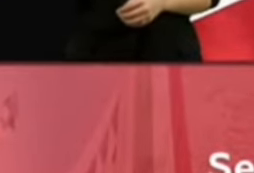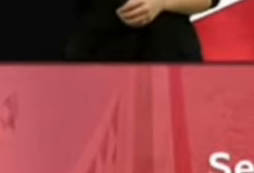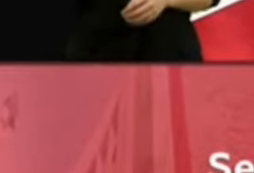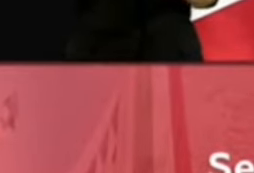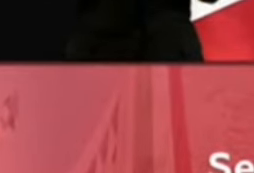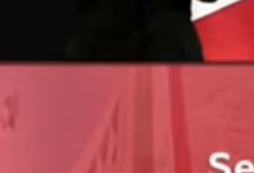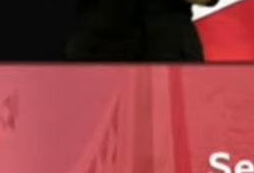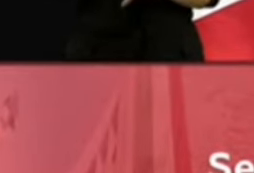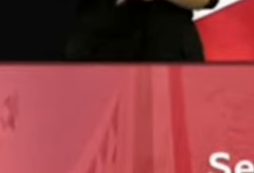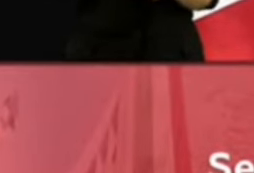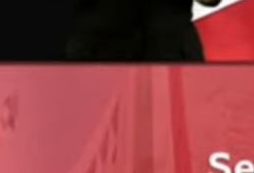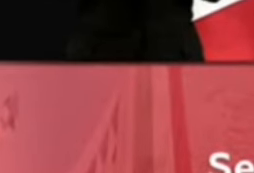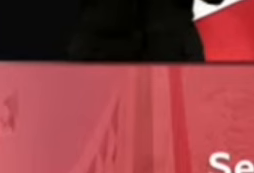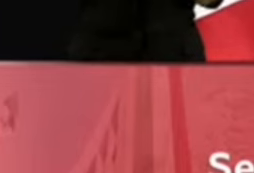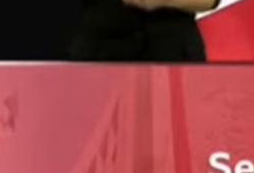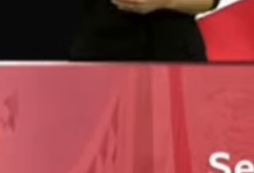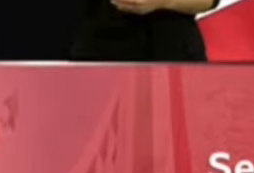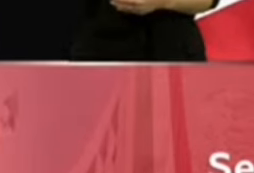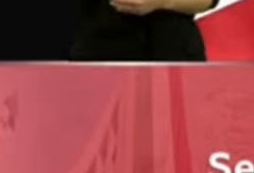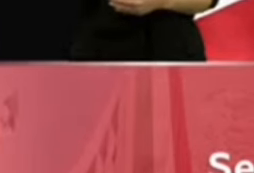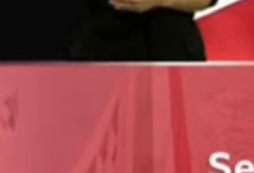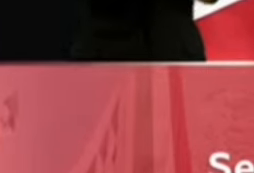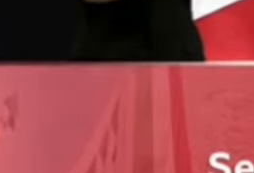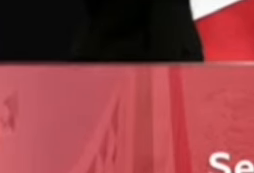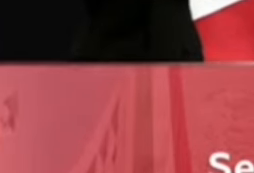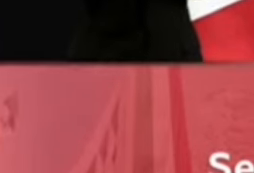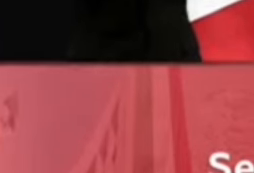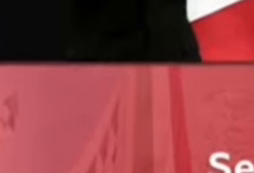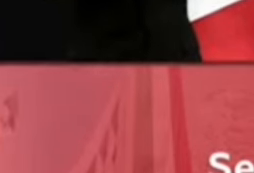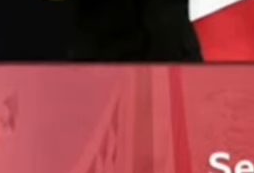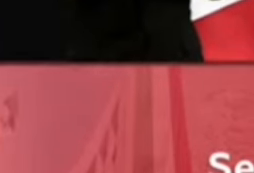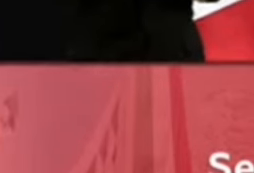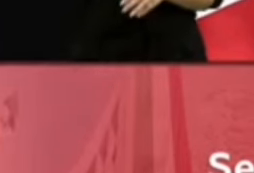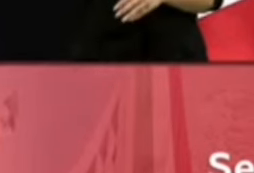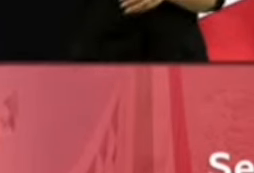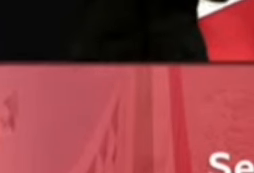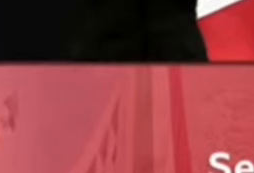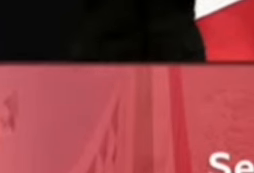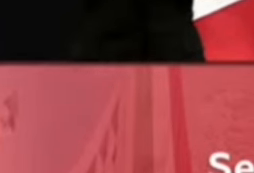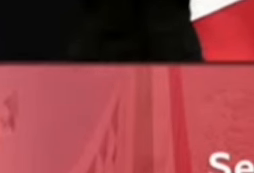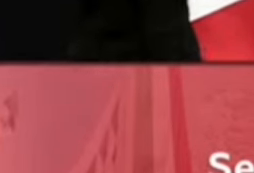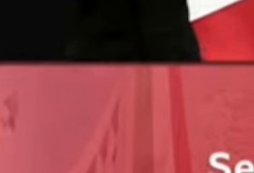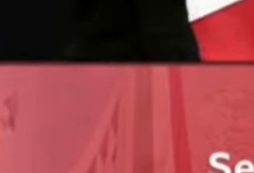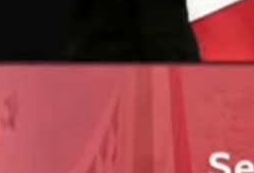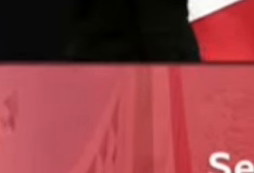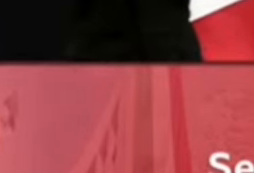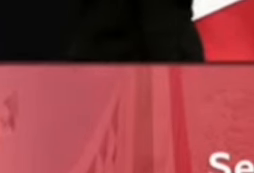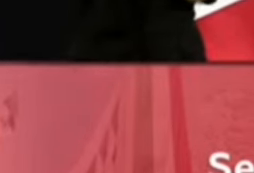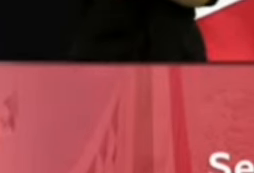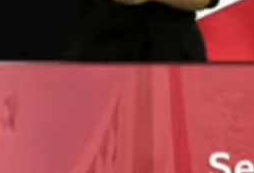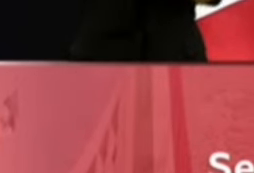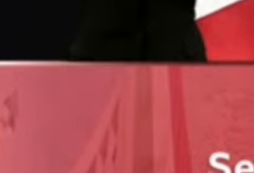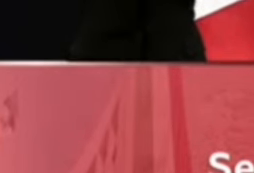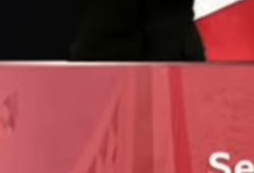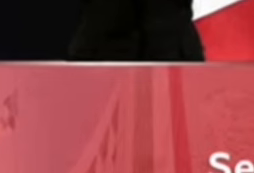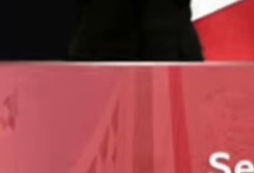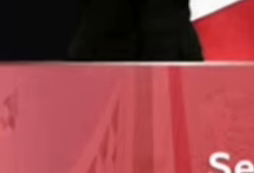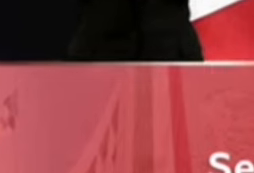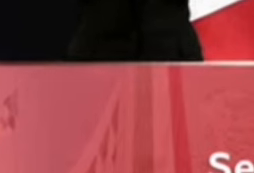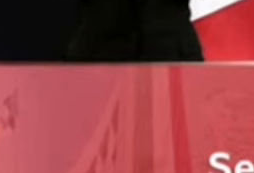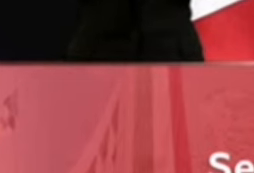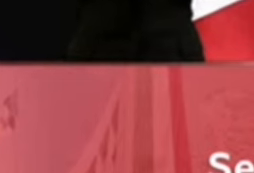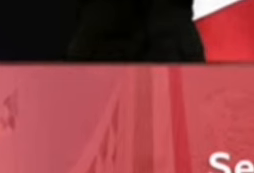agresión física a mi persona con supuestos que usted está planteando sobre una entrevista que rechazo haya sido en las condiciones que usted plantea,